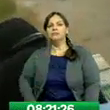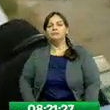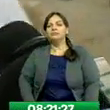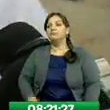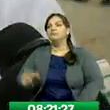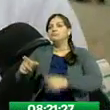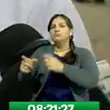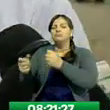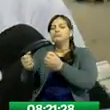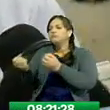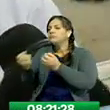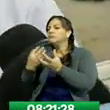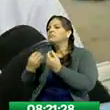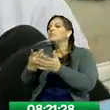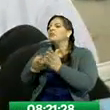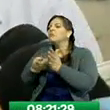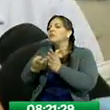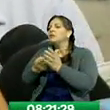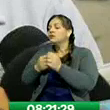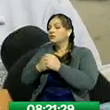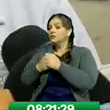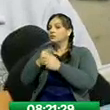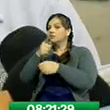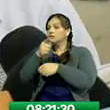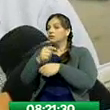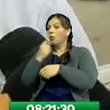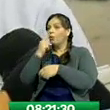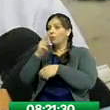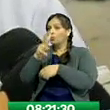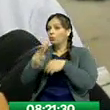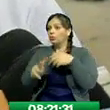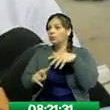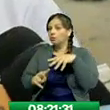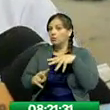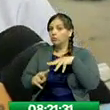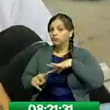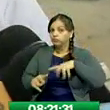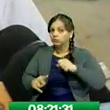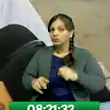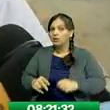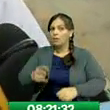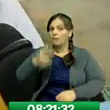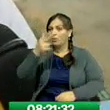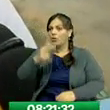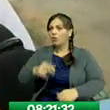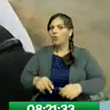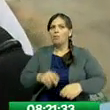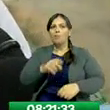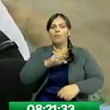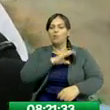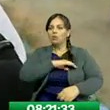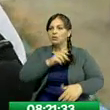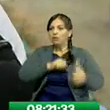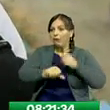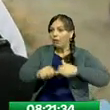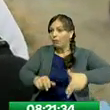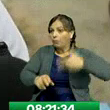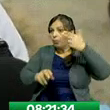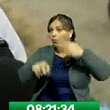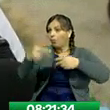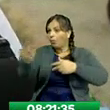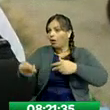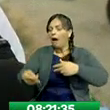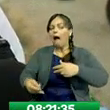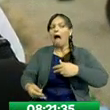los trabajadores cansados, dicen que los delincuentes abrieron fuego a la policía ahí. Creo que la policía repelió el fuego de los delincuentes